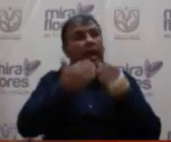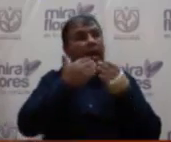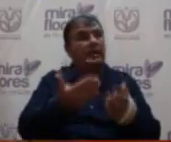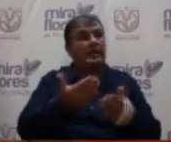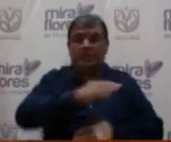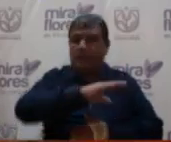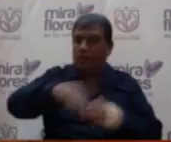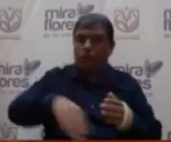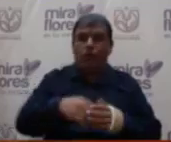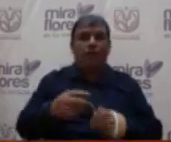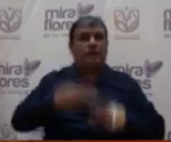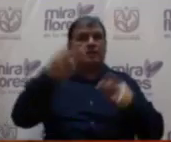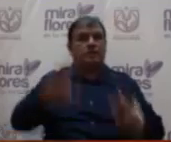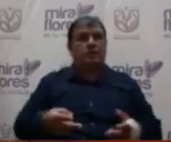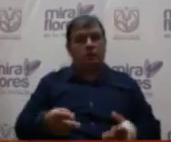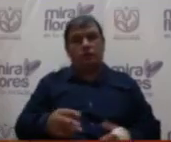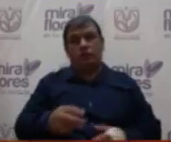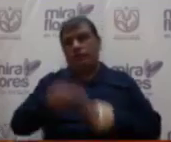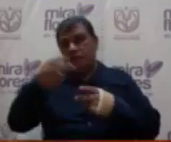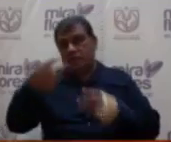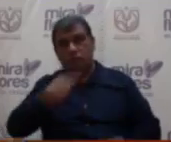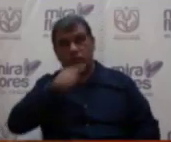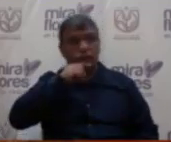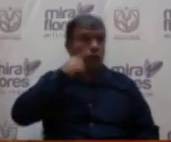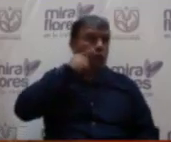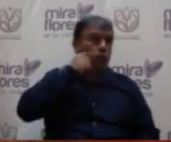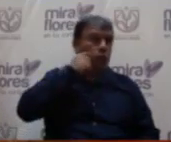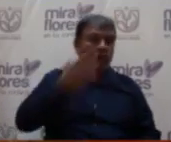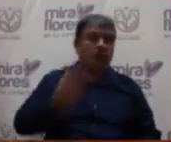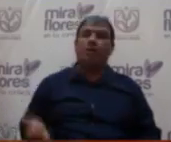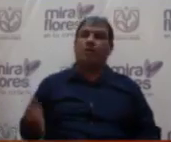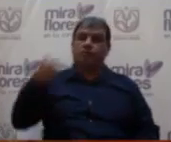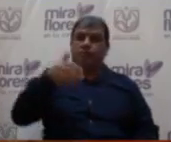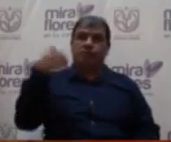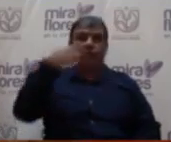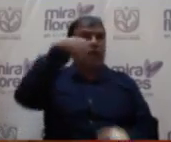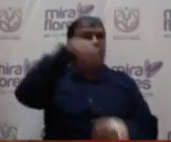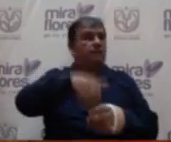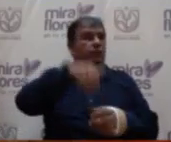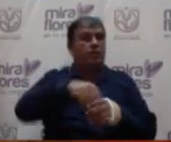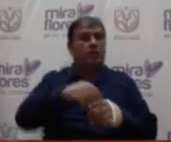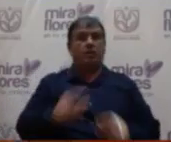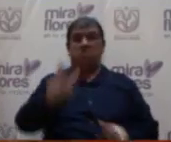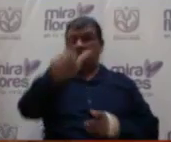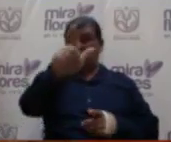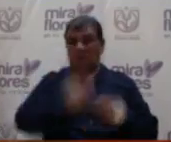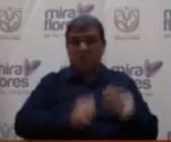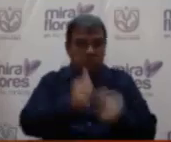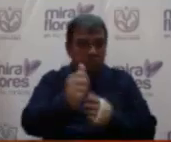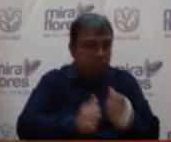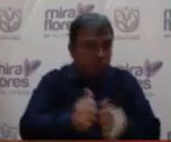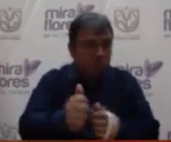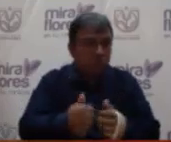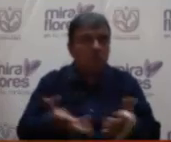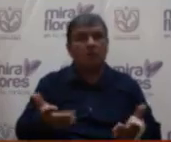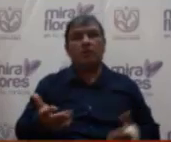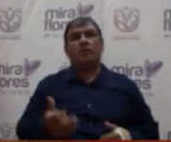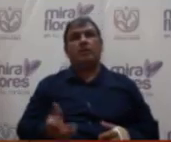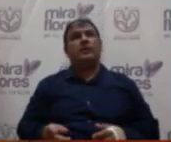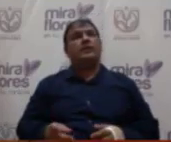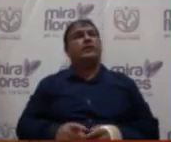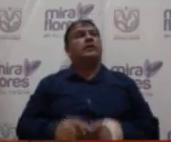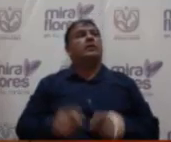agradecer a todos los vecinos y vecinas que han acudido a votar, que se han presentado en las listas y de las